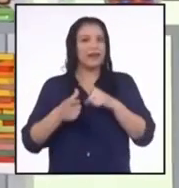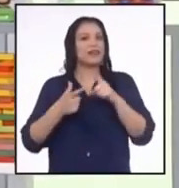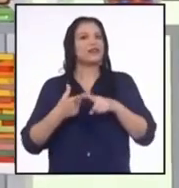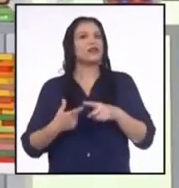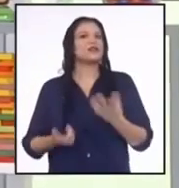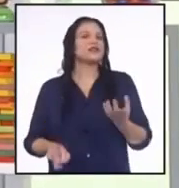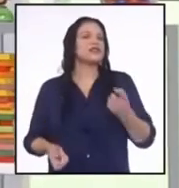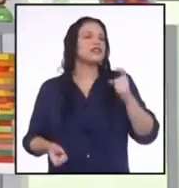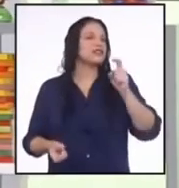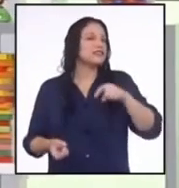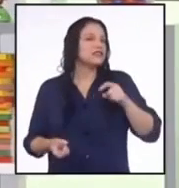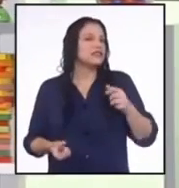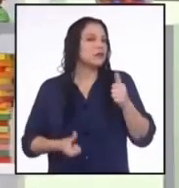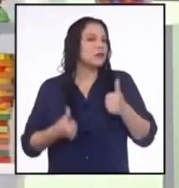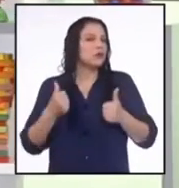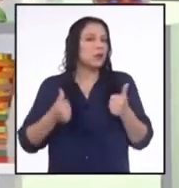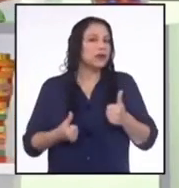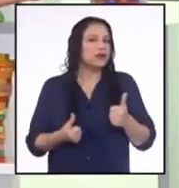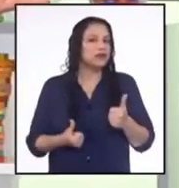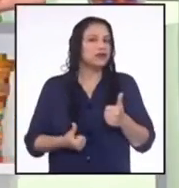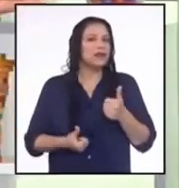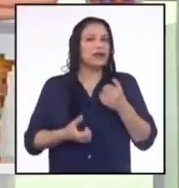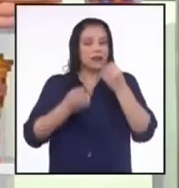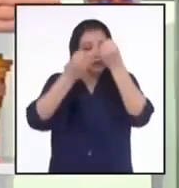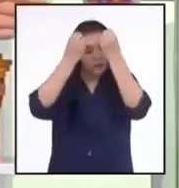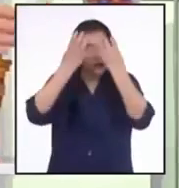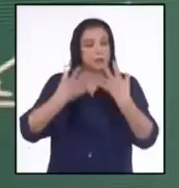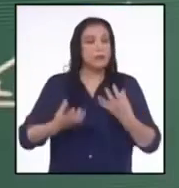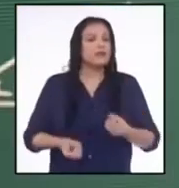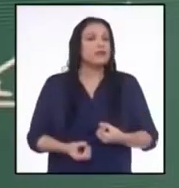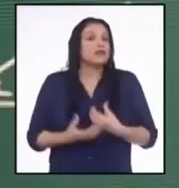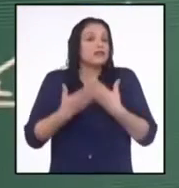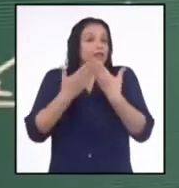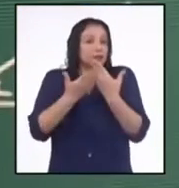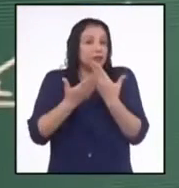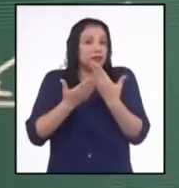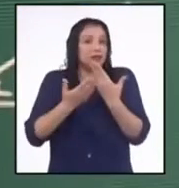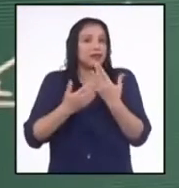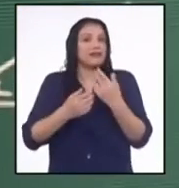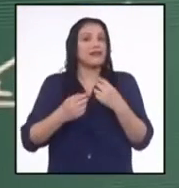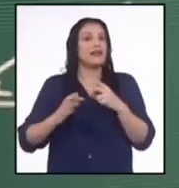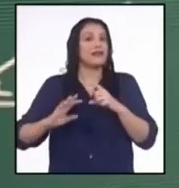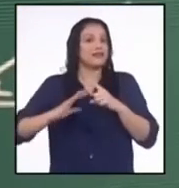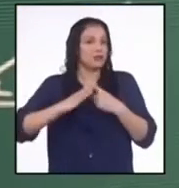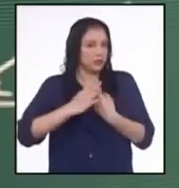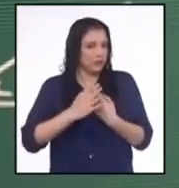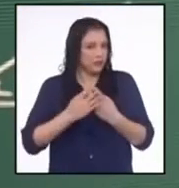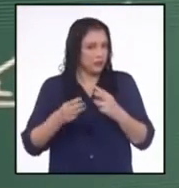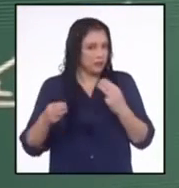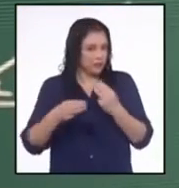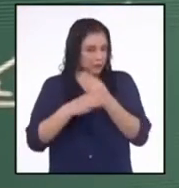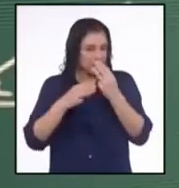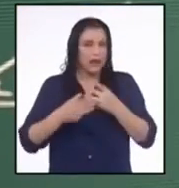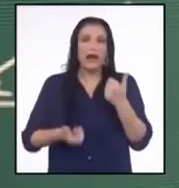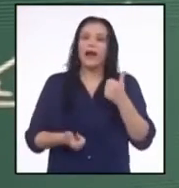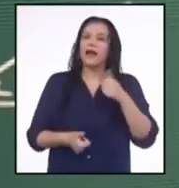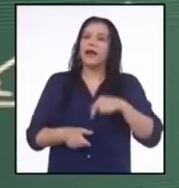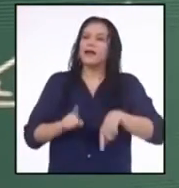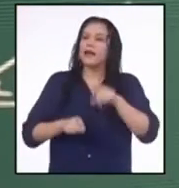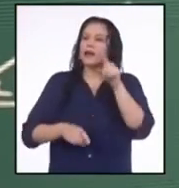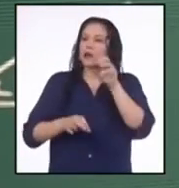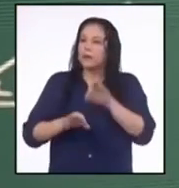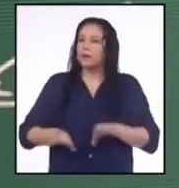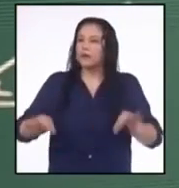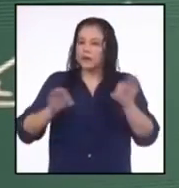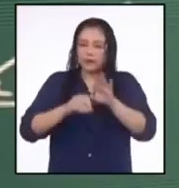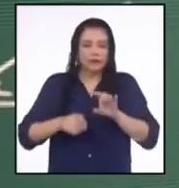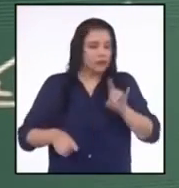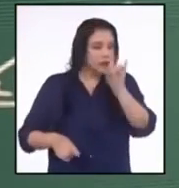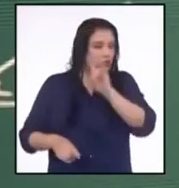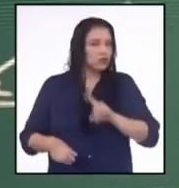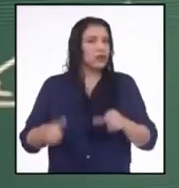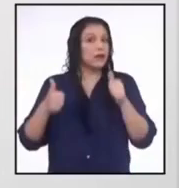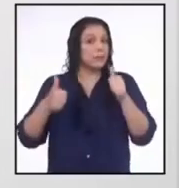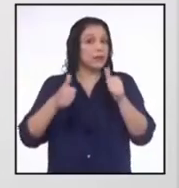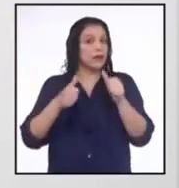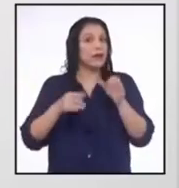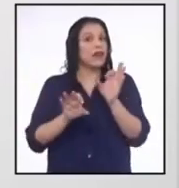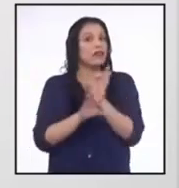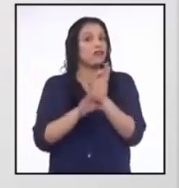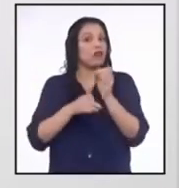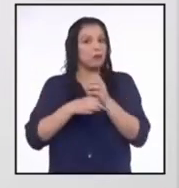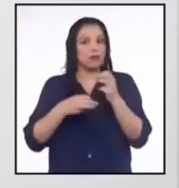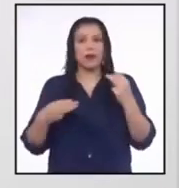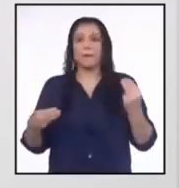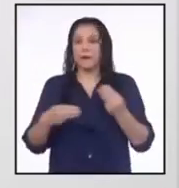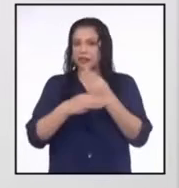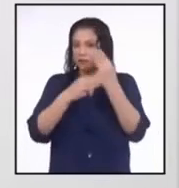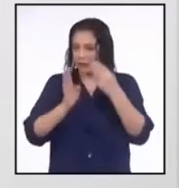eso debemos tener en cuenta los datos que presenta la situación. Y otra cosa muy importante es utilizar correctamente las fórmulas.